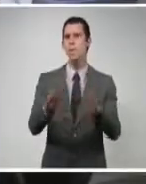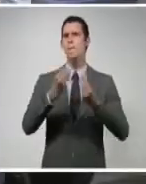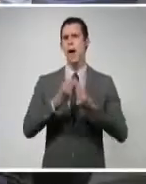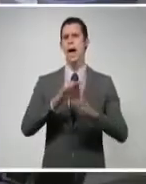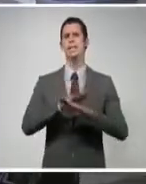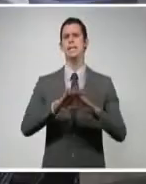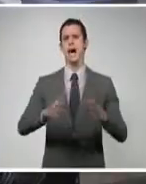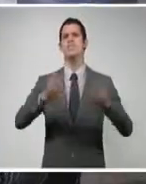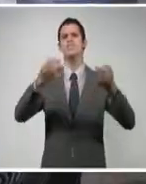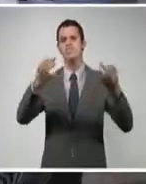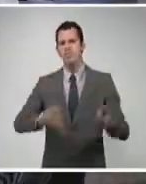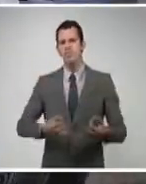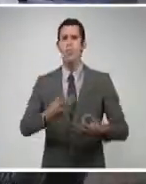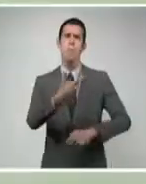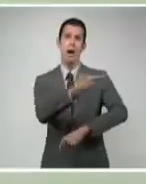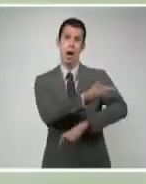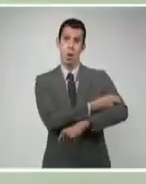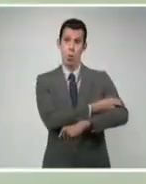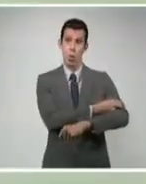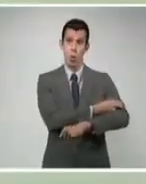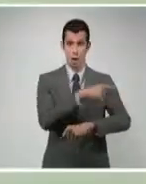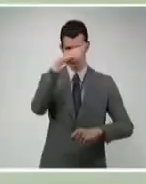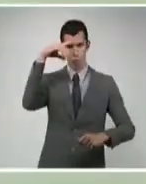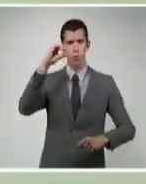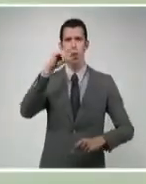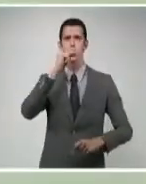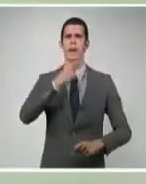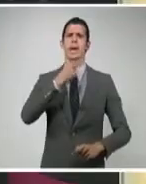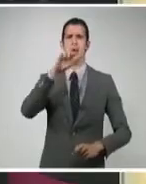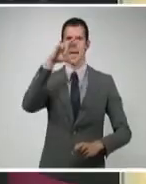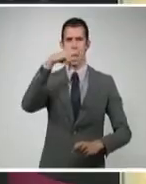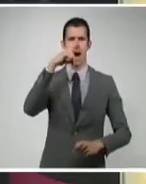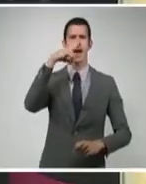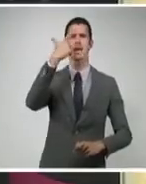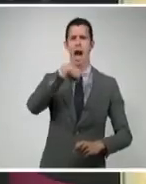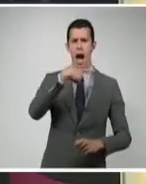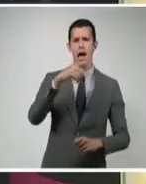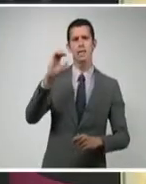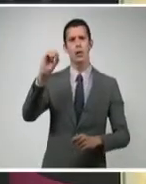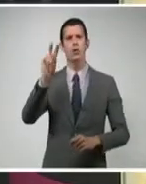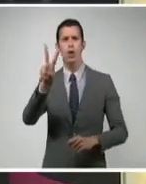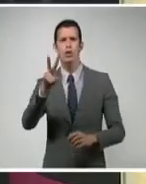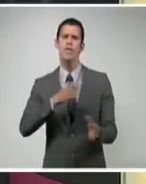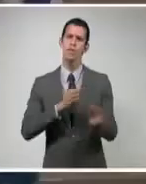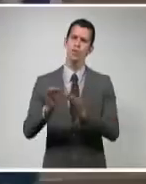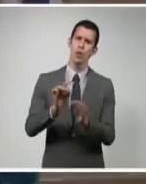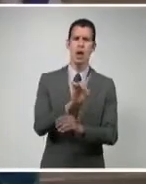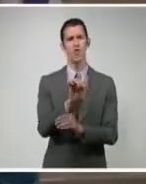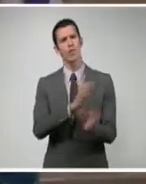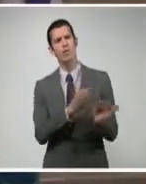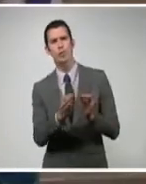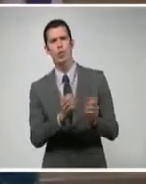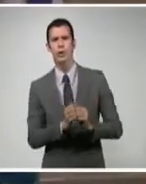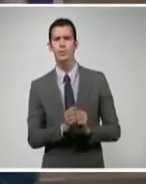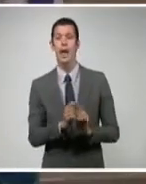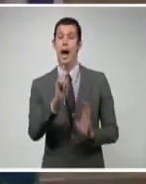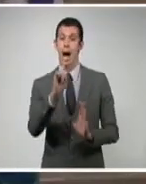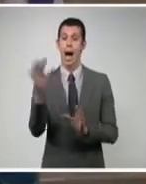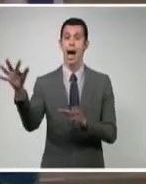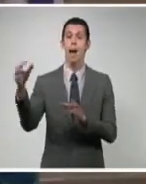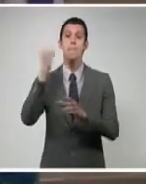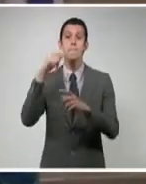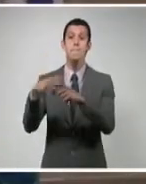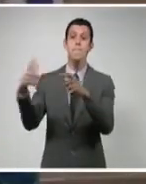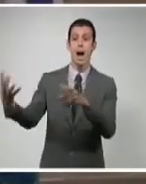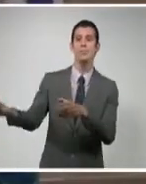municipio plaza de la revolución participa del ensayo clínico con personas de más de 60 años de edad tuvimos en cuenta los